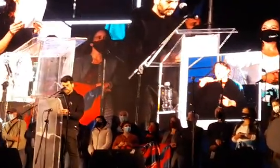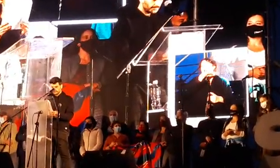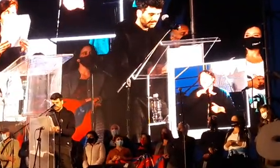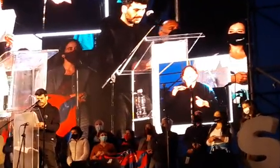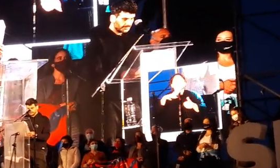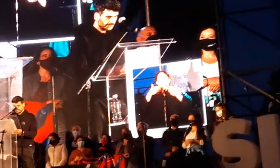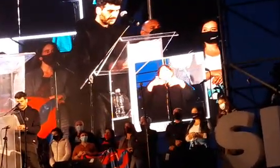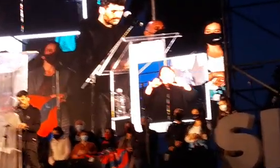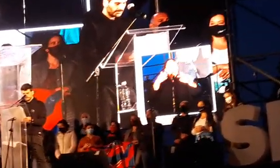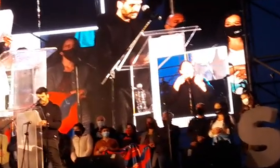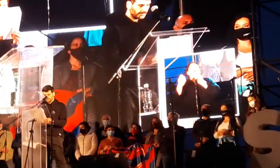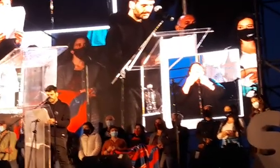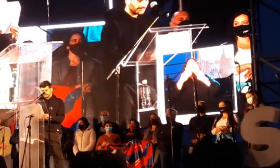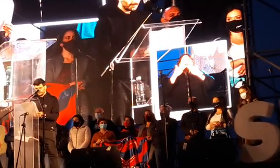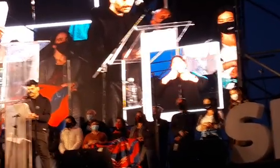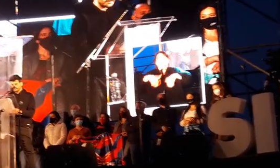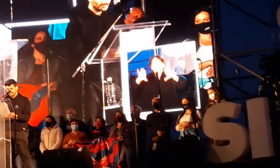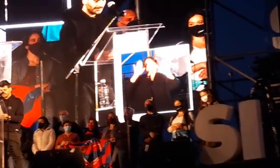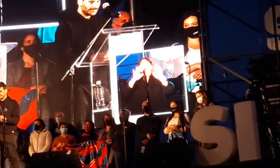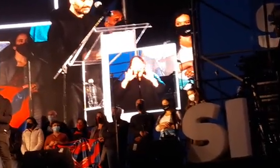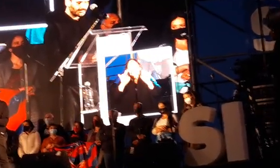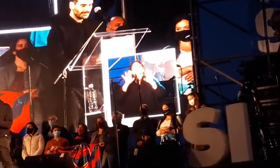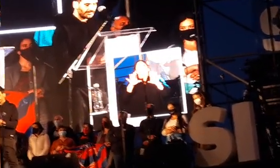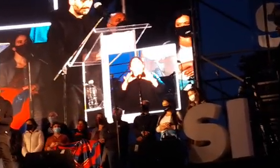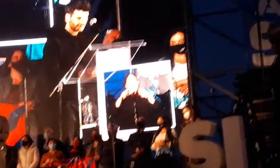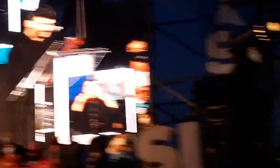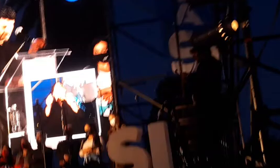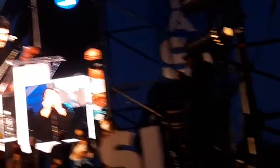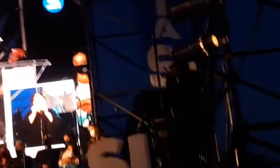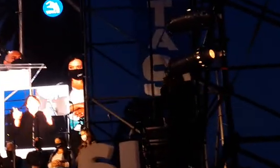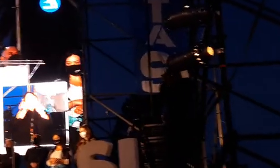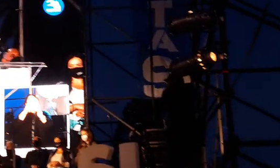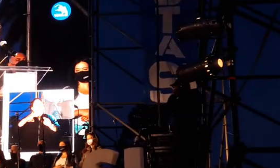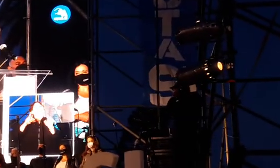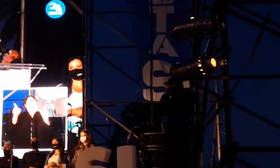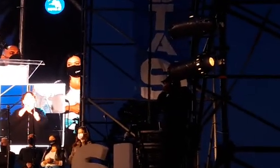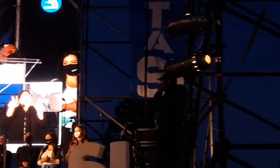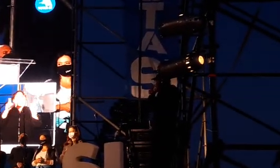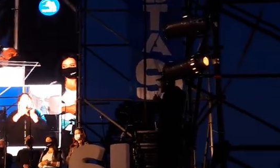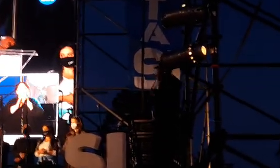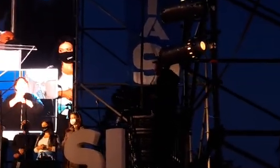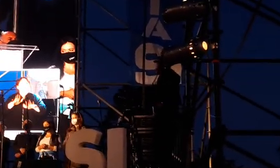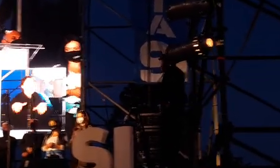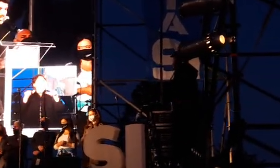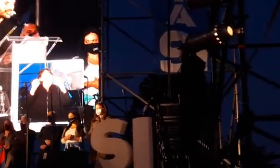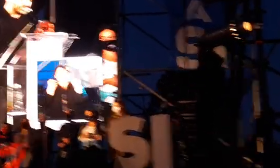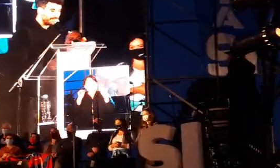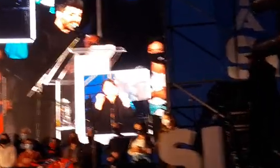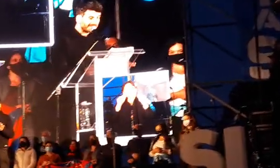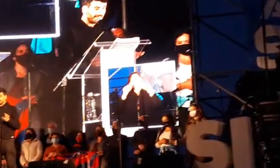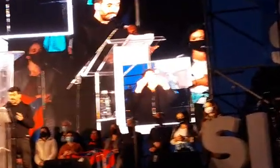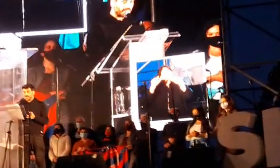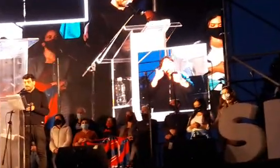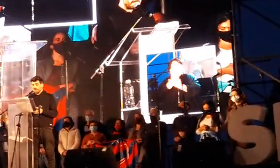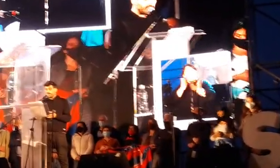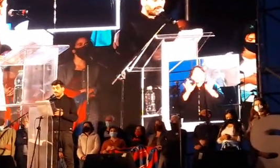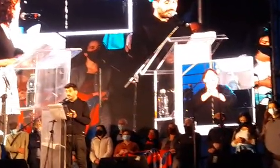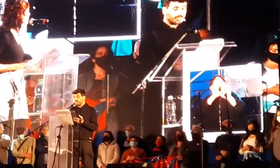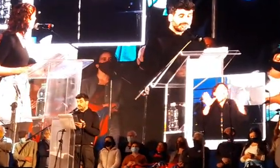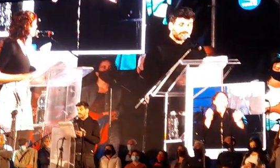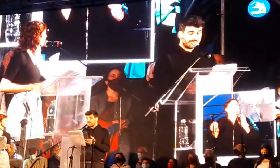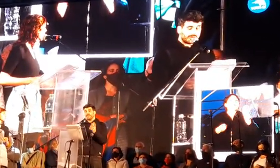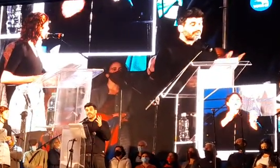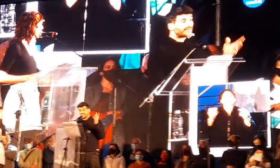dejando que sea el mercado, o sea, la sola interacción de los intereses particulares, los que la determinen. Eso se expresa, por ejemplo,